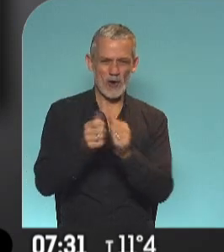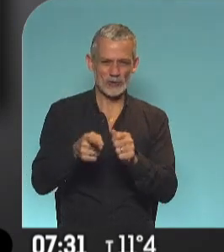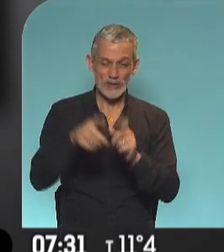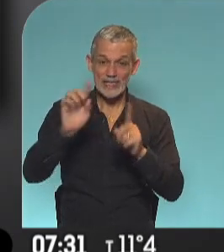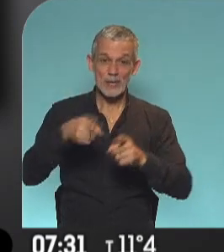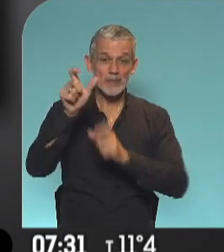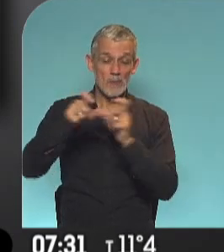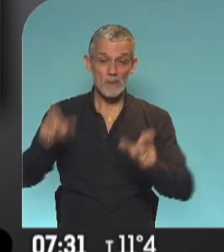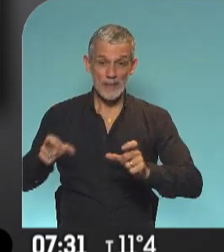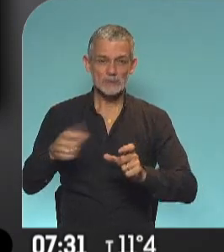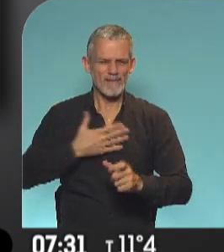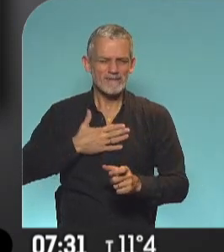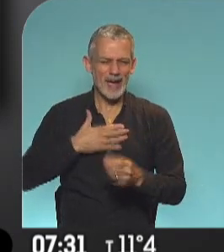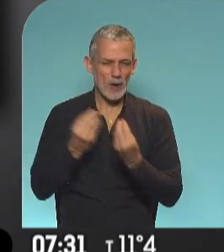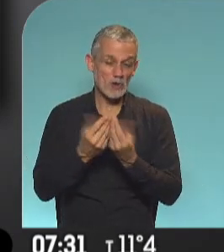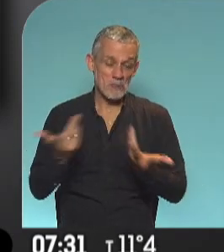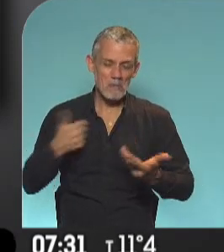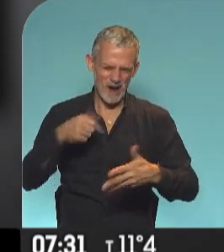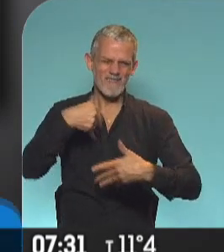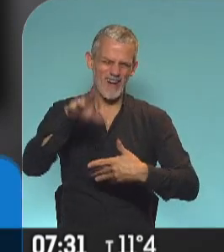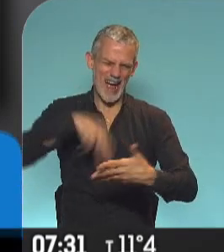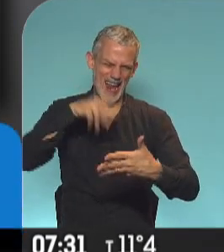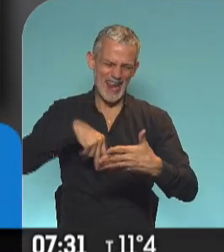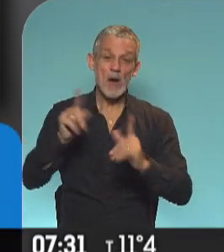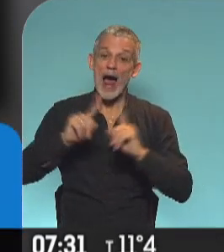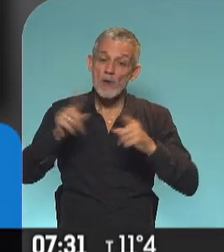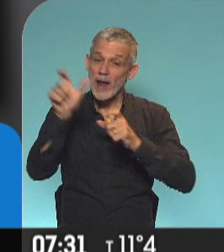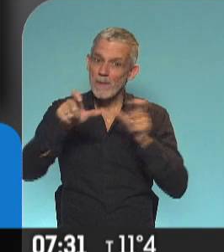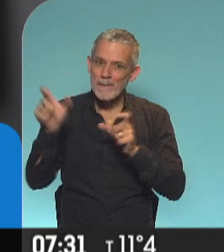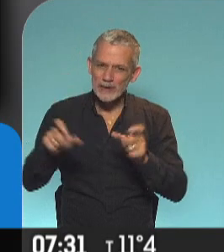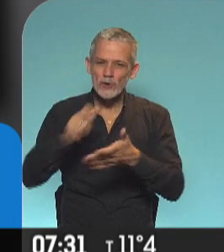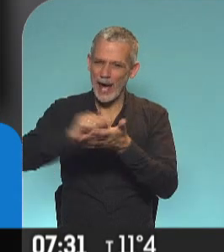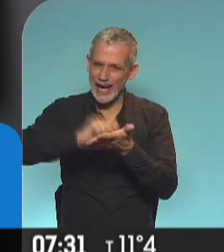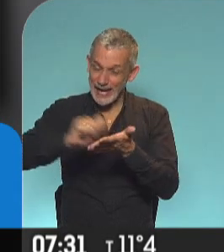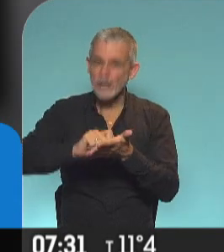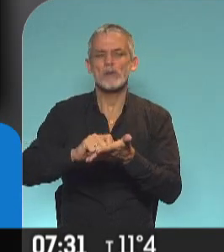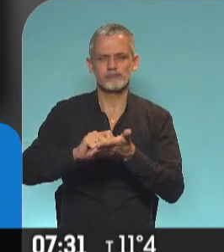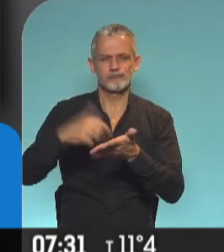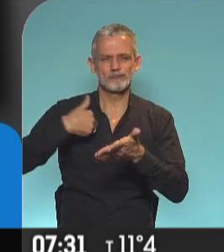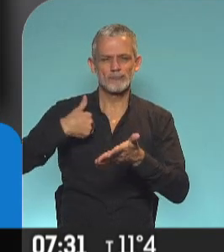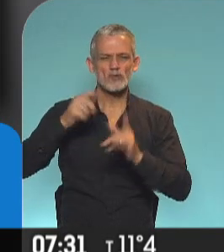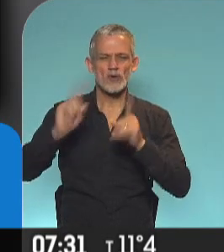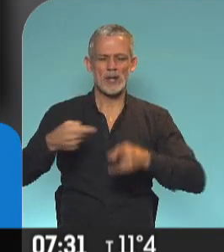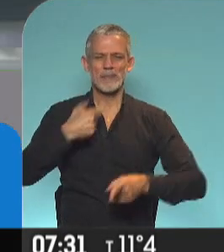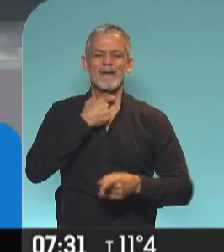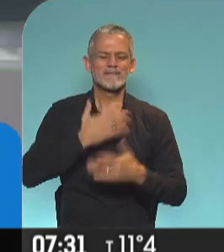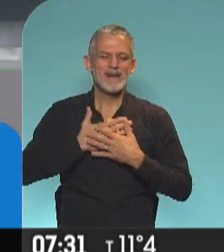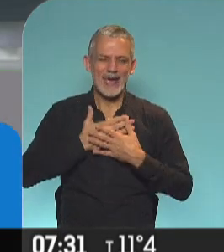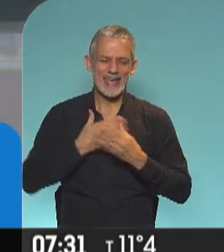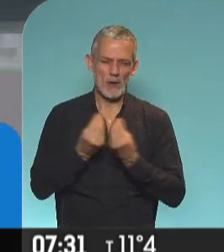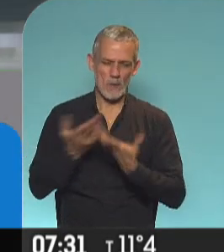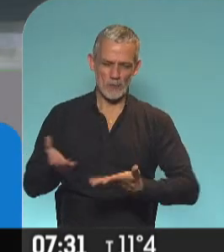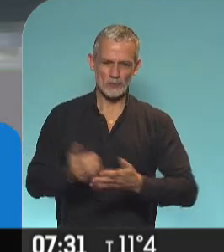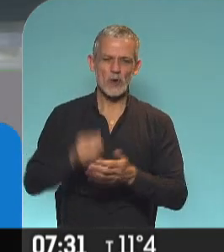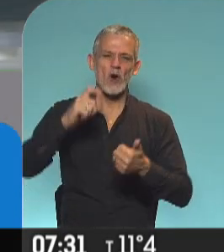de gente que lo quiso mucho. Lo voy a leer porque algunas de las personas que escriben, yo también las quiero mucho. Escribe